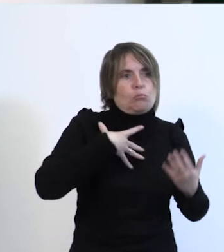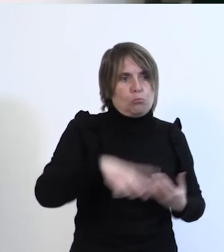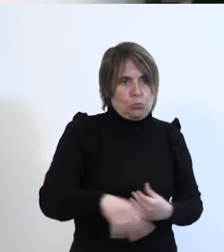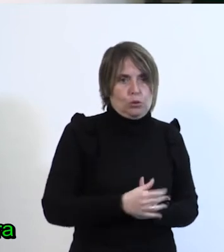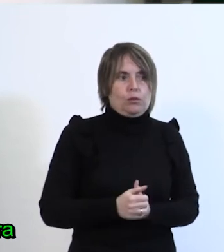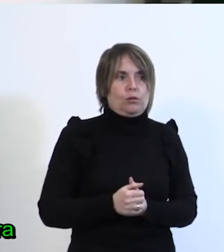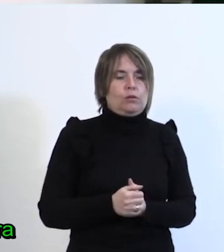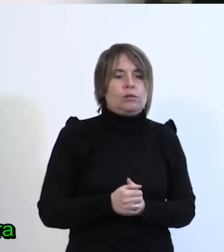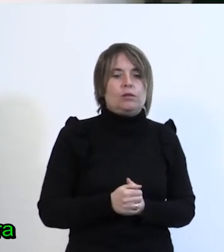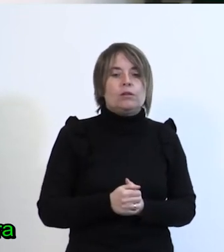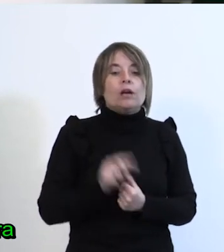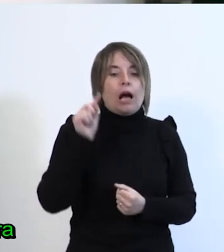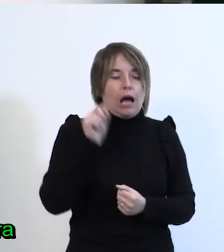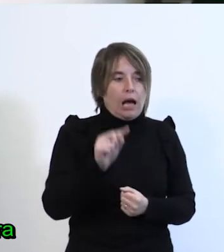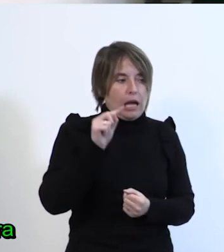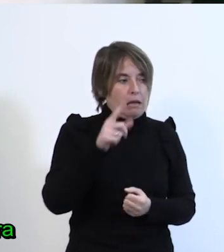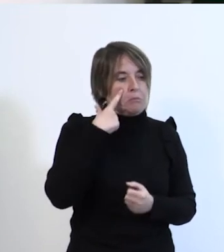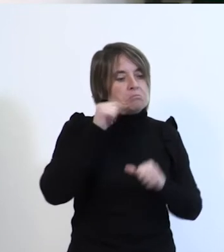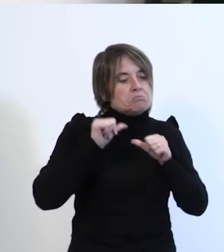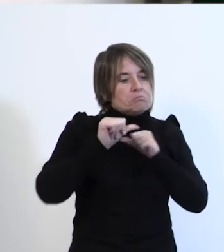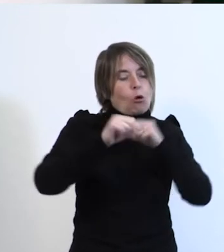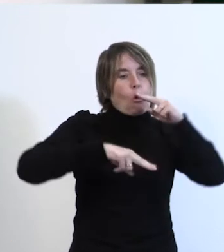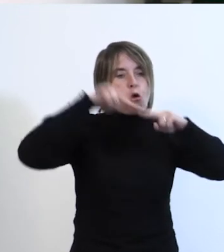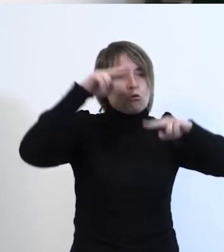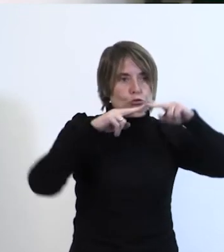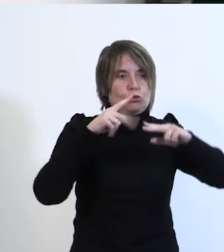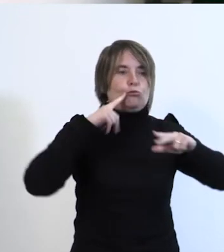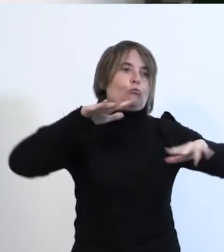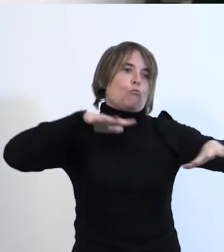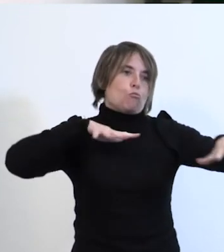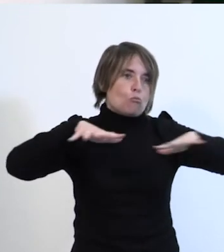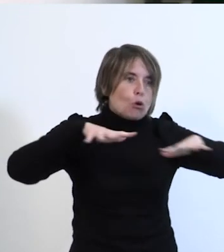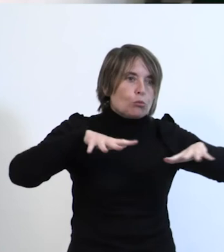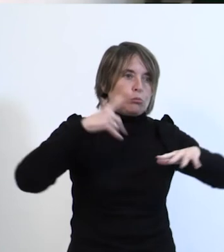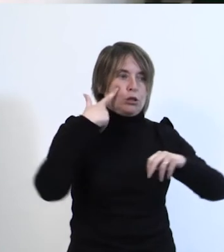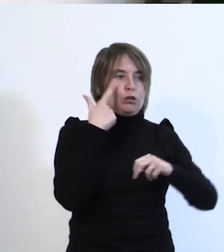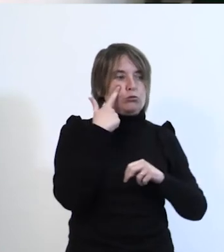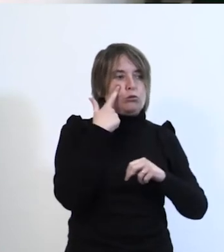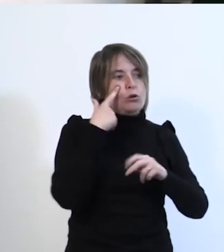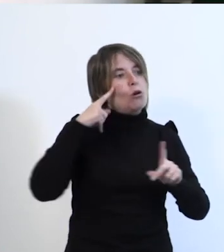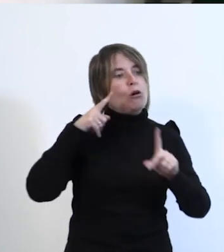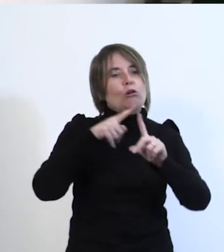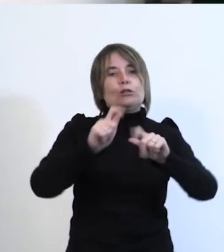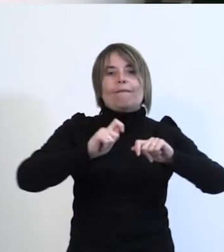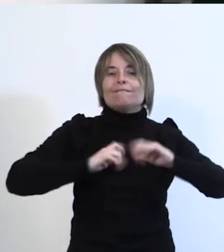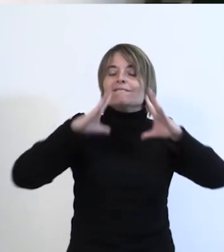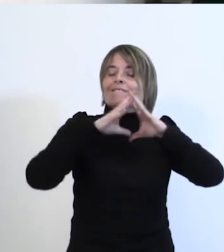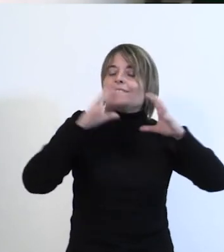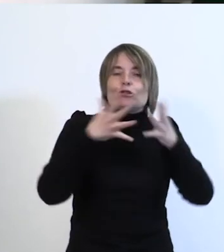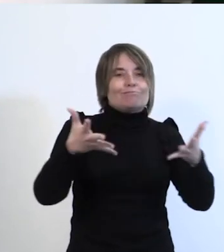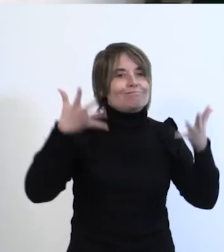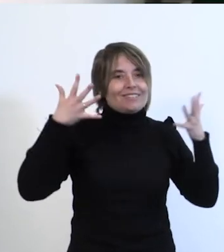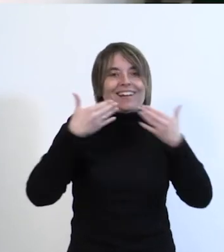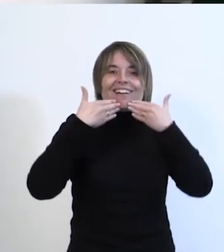juntas. Entonces creo que de esta manera podemos seguir construyendo este movimiento que nos sigue apasionando y nos